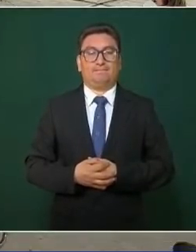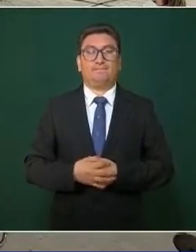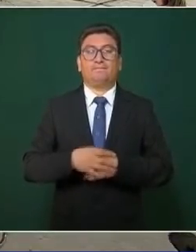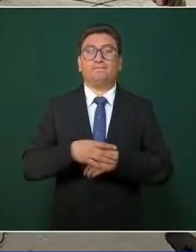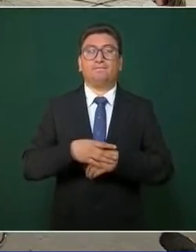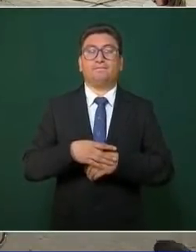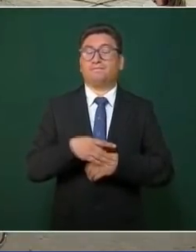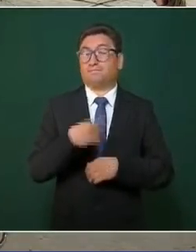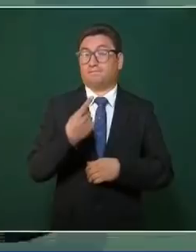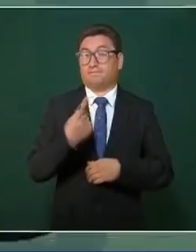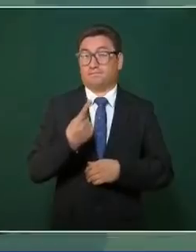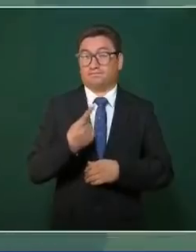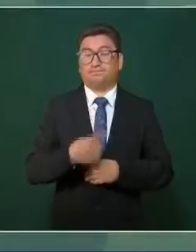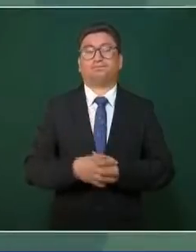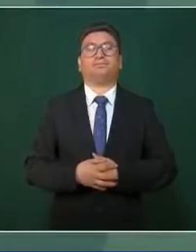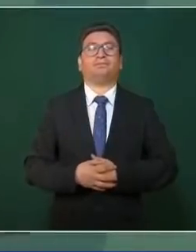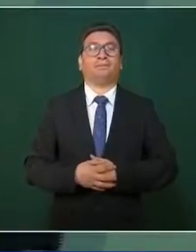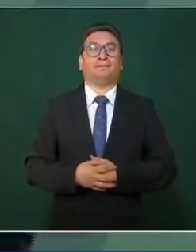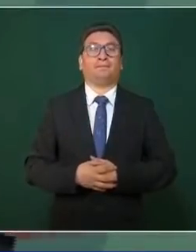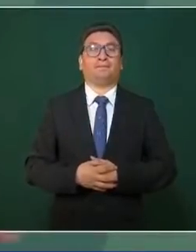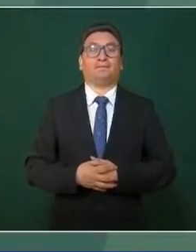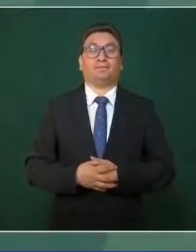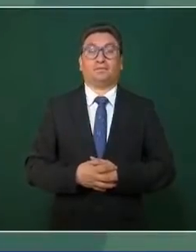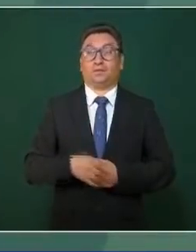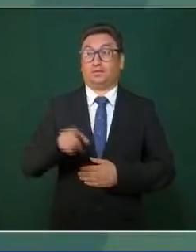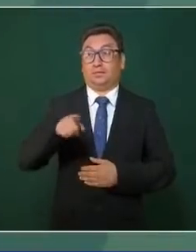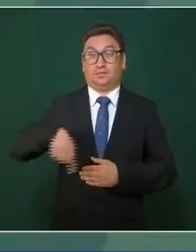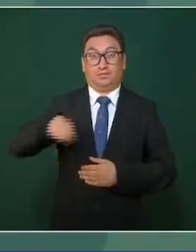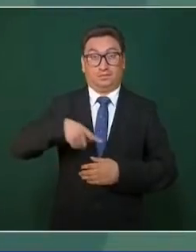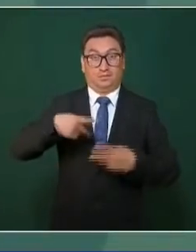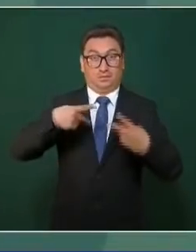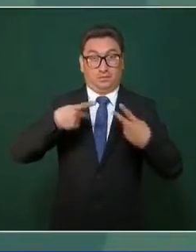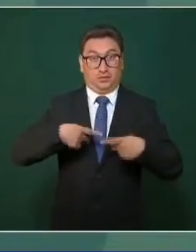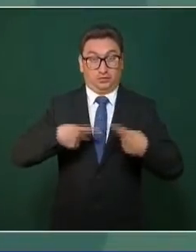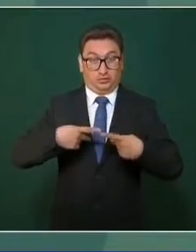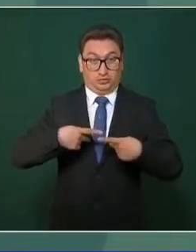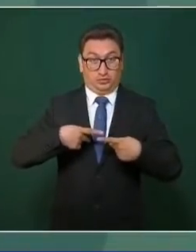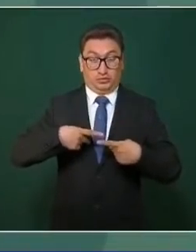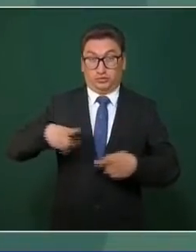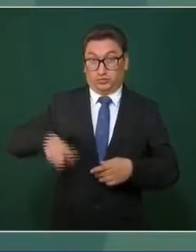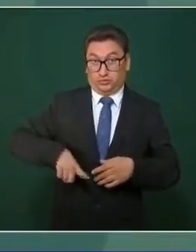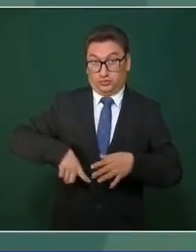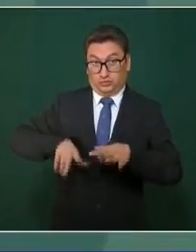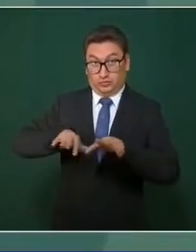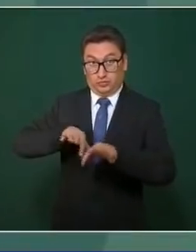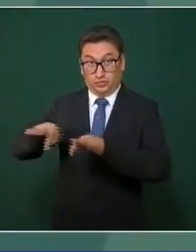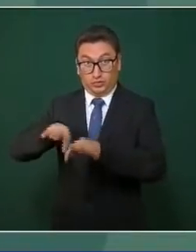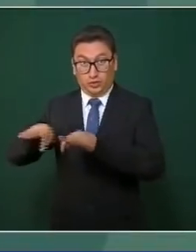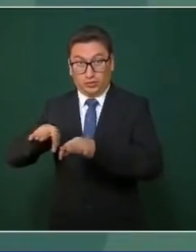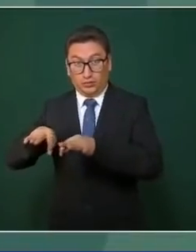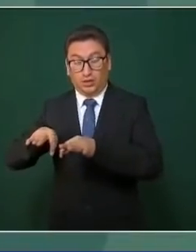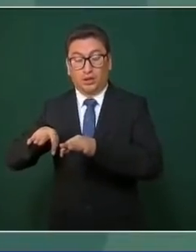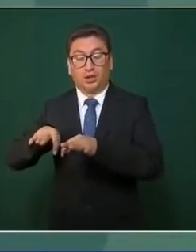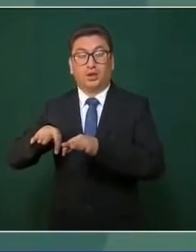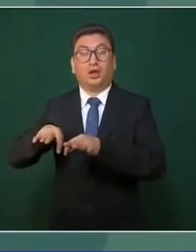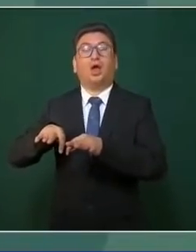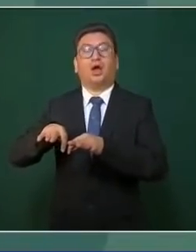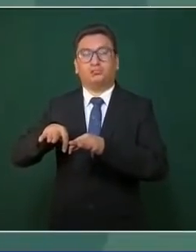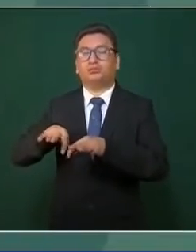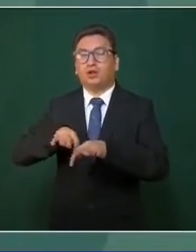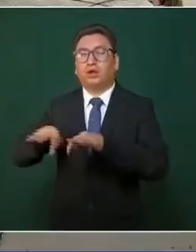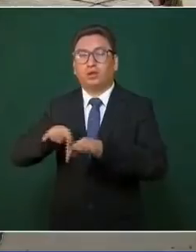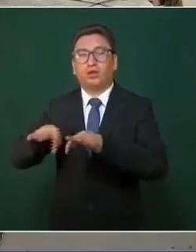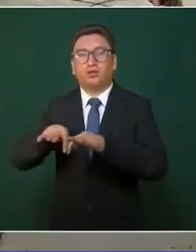porque los servidores públicos eran empleados de los potentados,